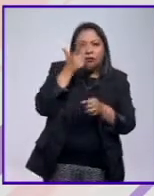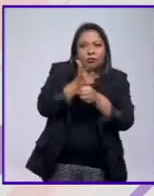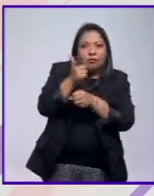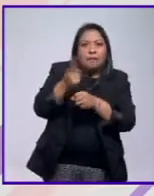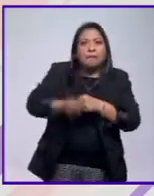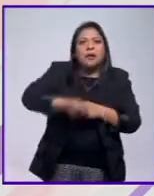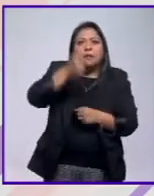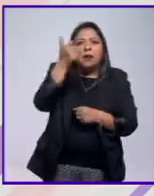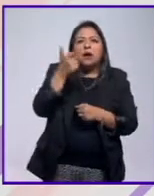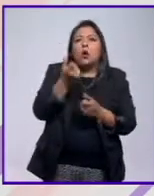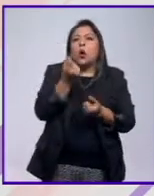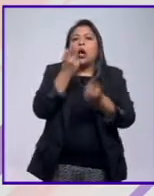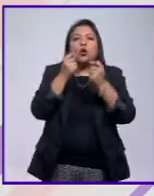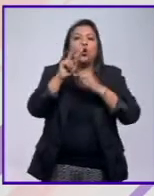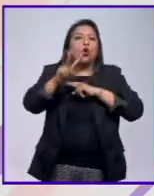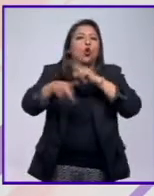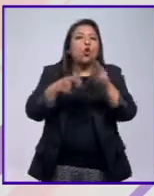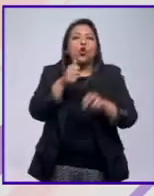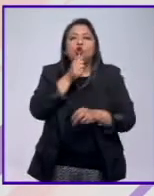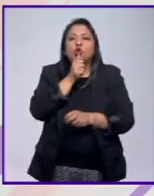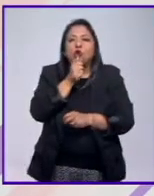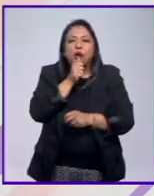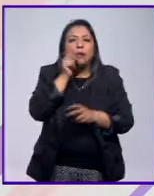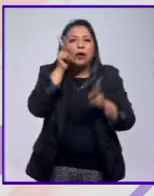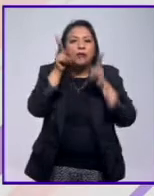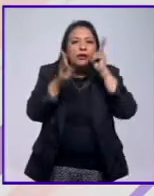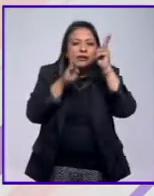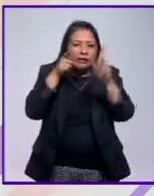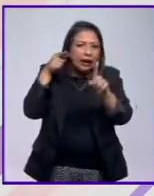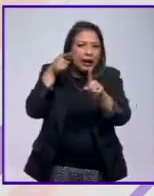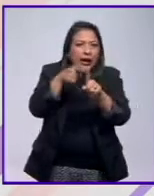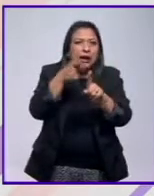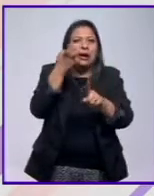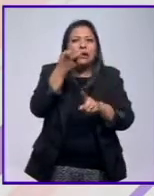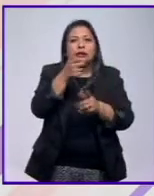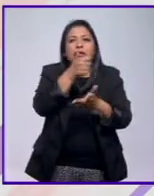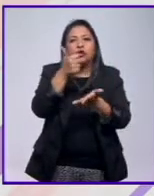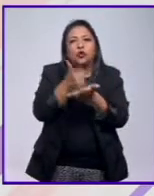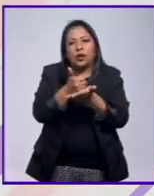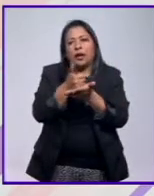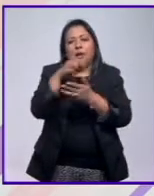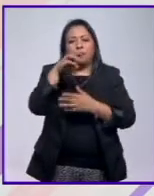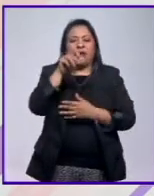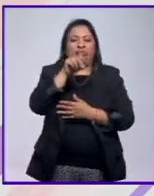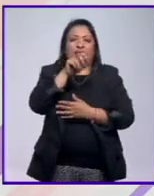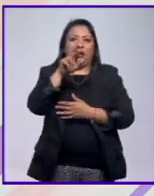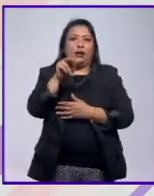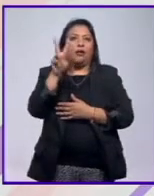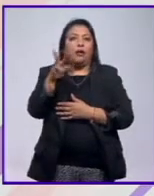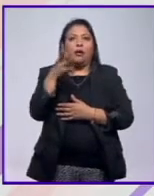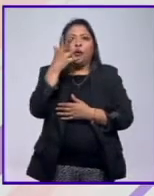por primera vez quienes no hemos tenido la oportunidad de visitar específicamente estas ciudades como Matera,